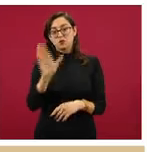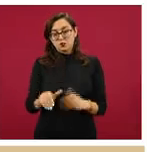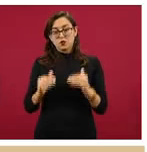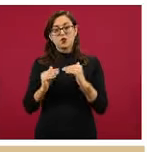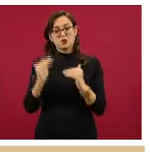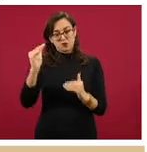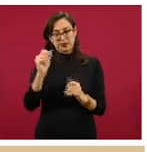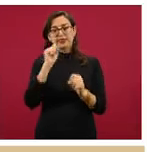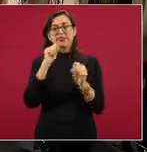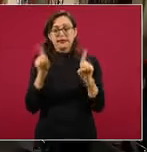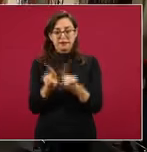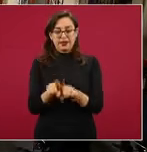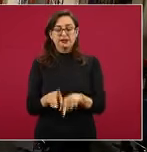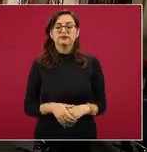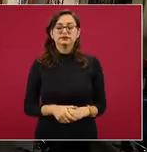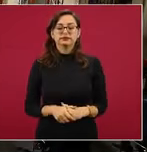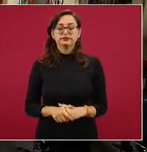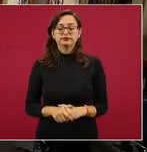de defunciones.